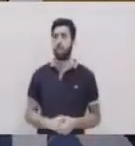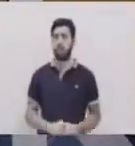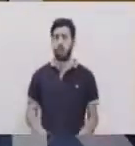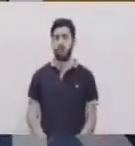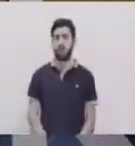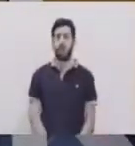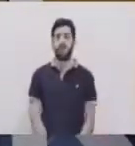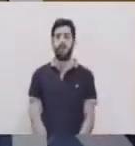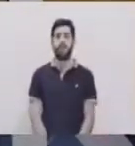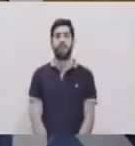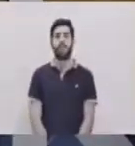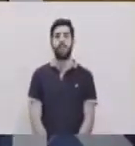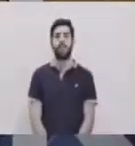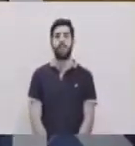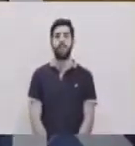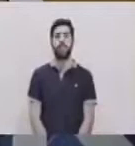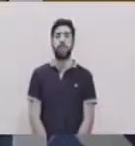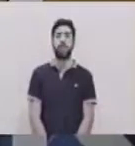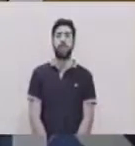Nuevamente, por favor.